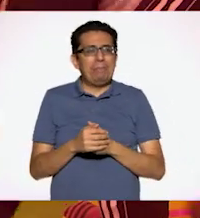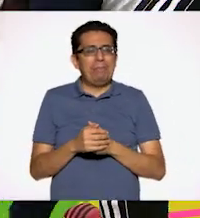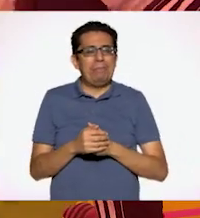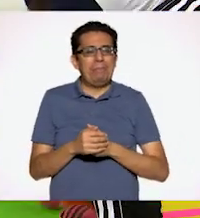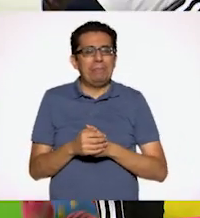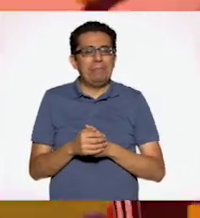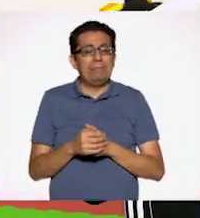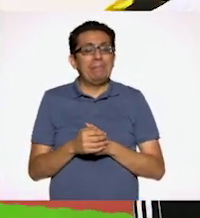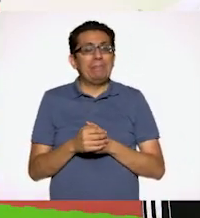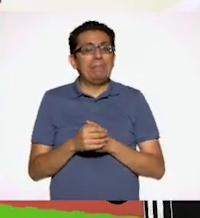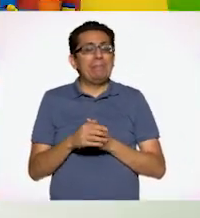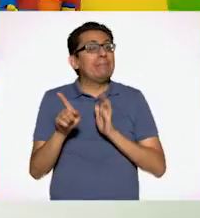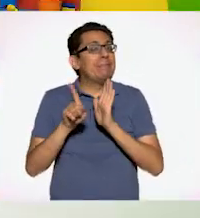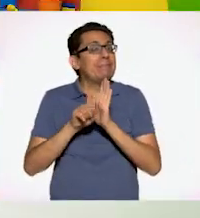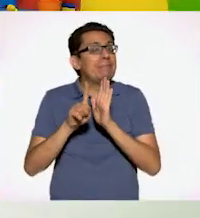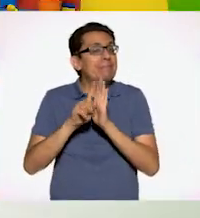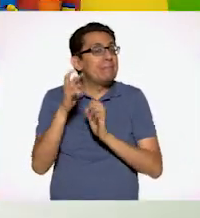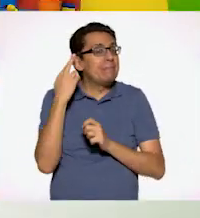¡Ah!